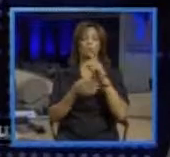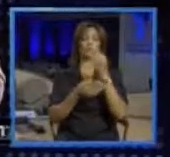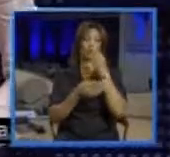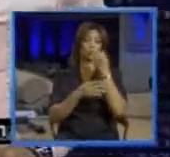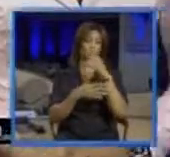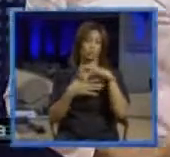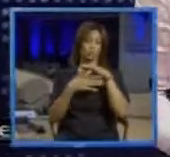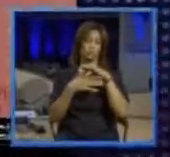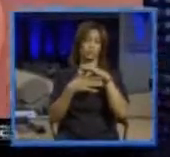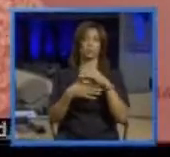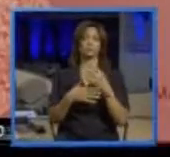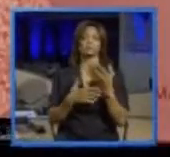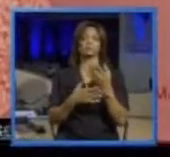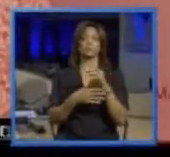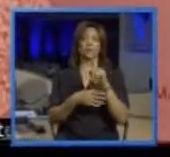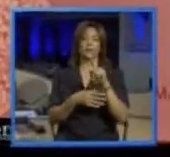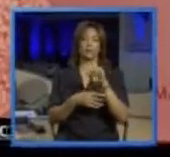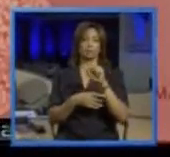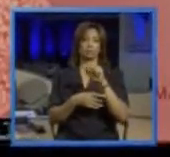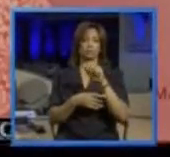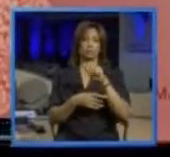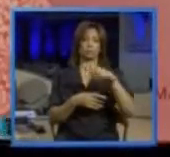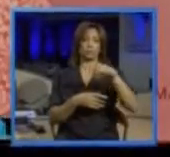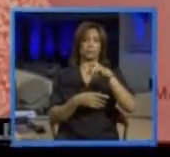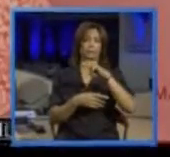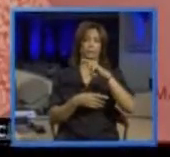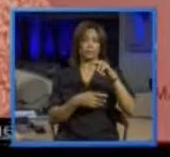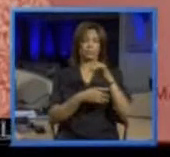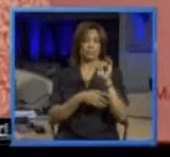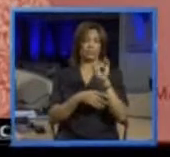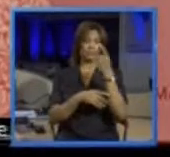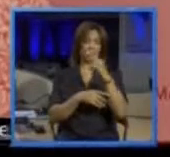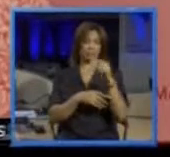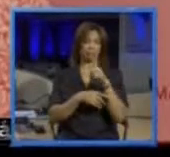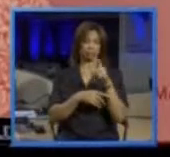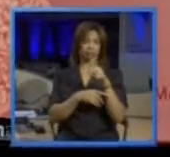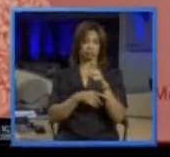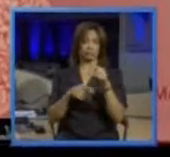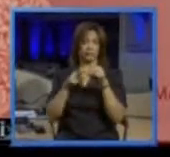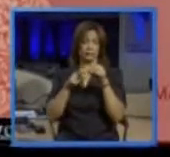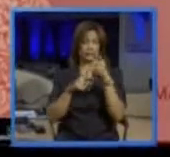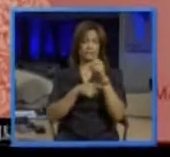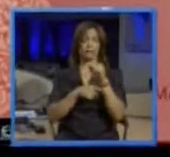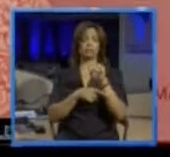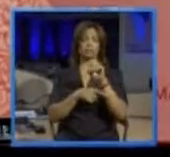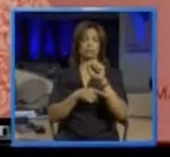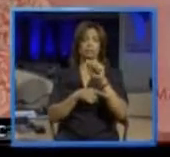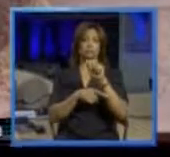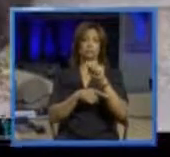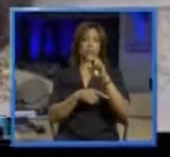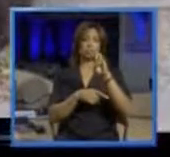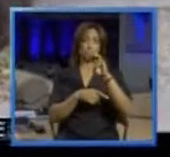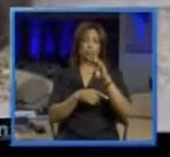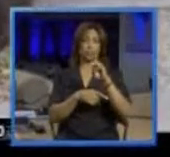de su carne la toxoplasmosis es una infección provocada por un parásito diminuto que se llama toxoplasma